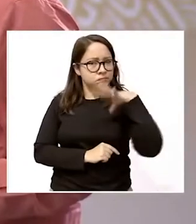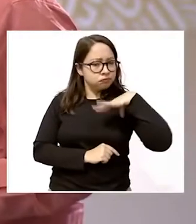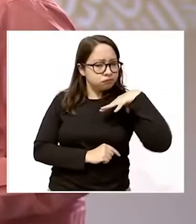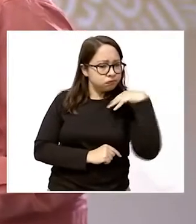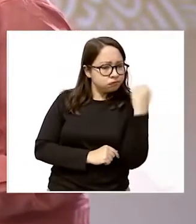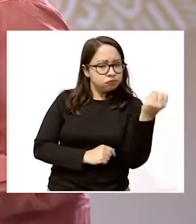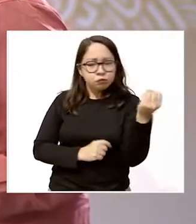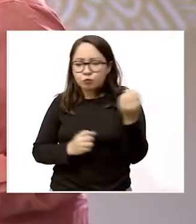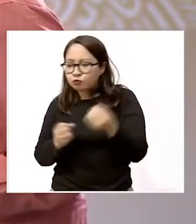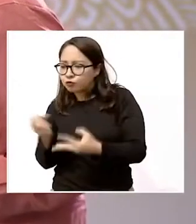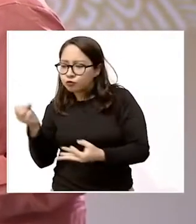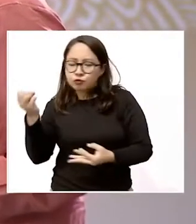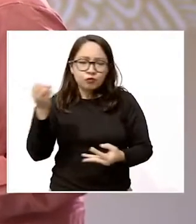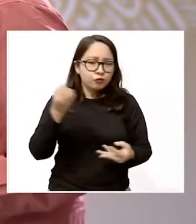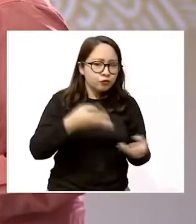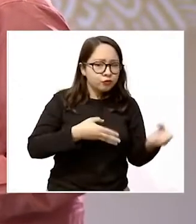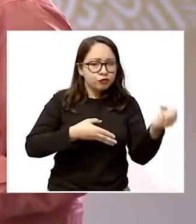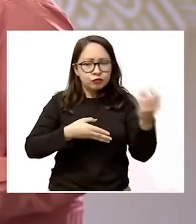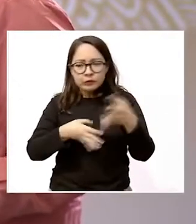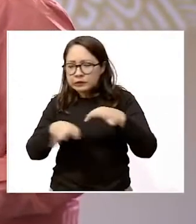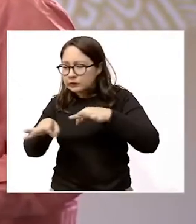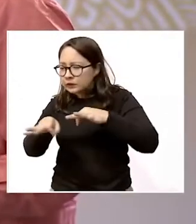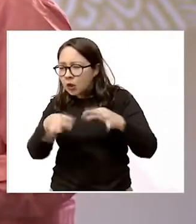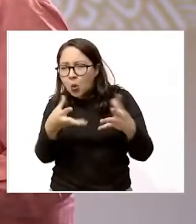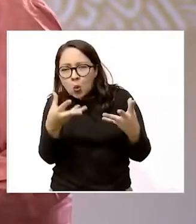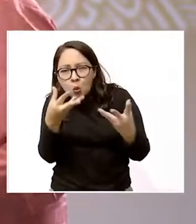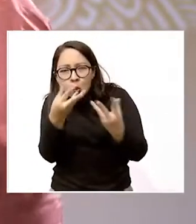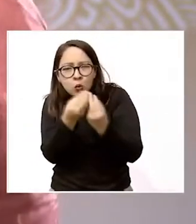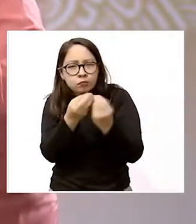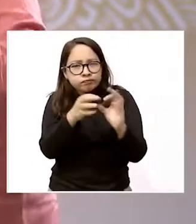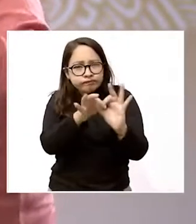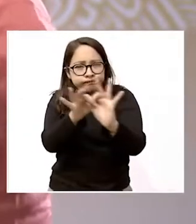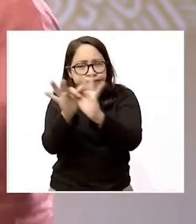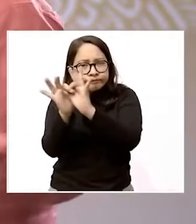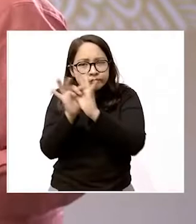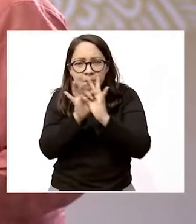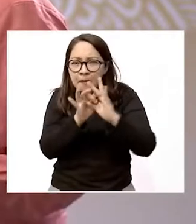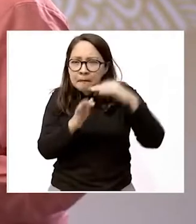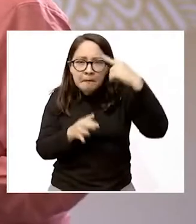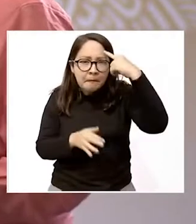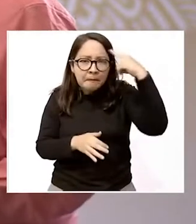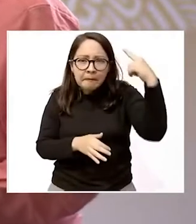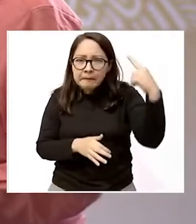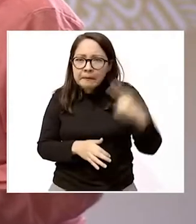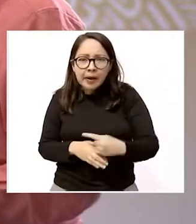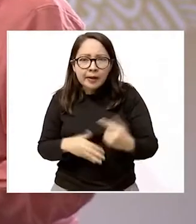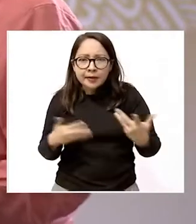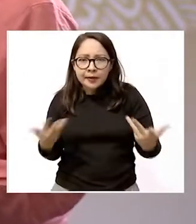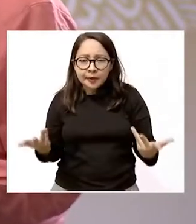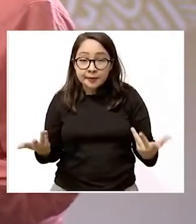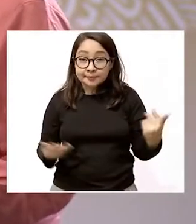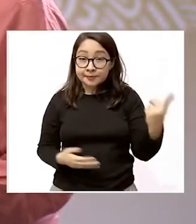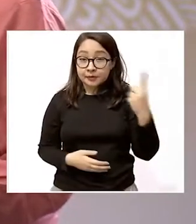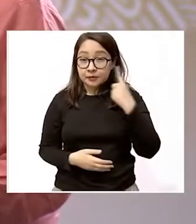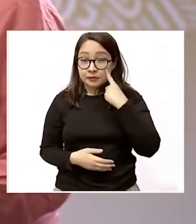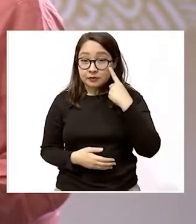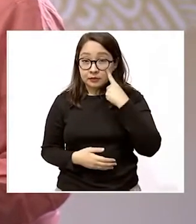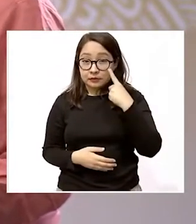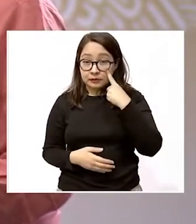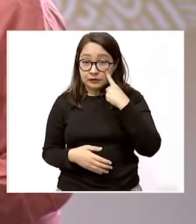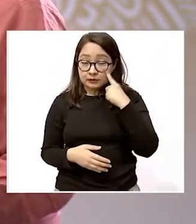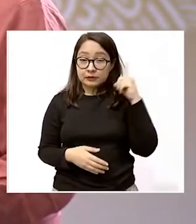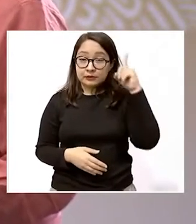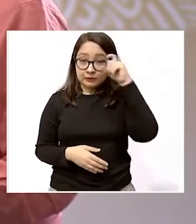para hacerle frente a un desafío que se